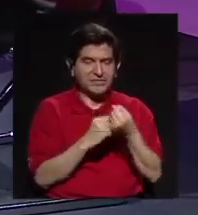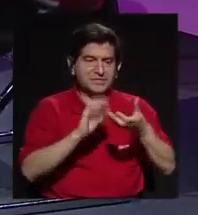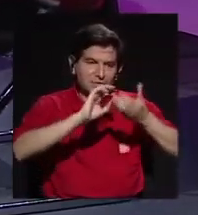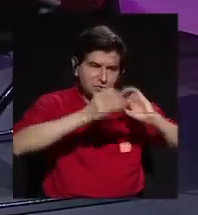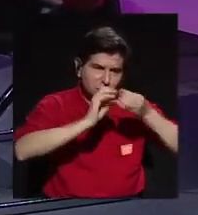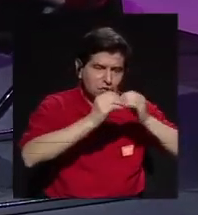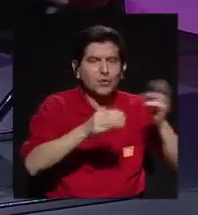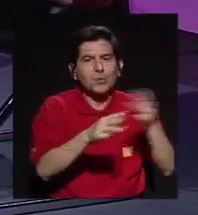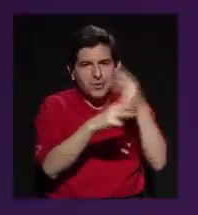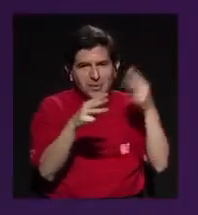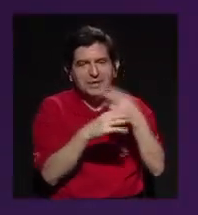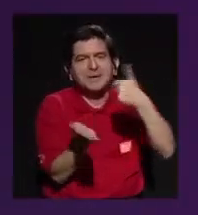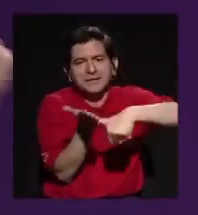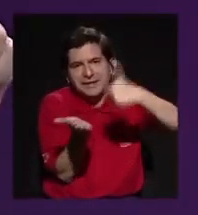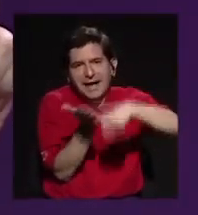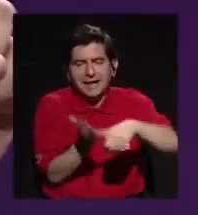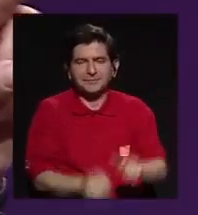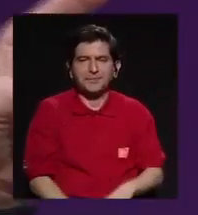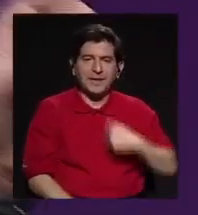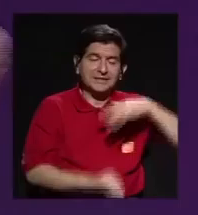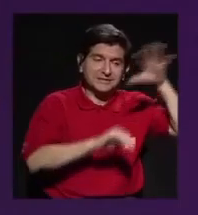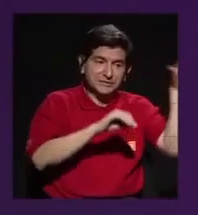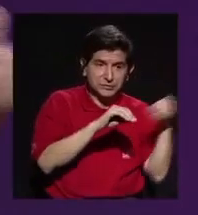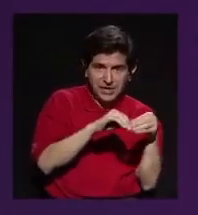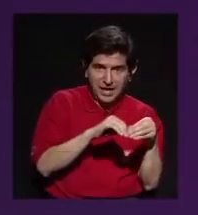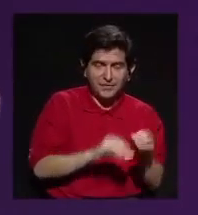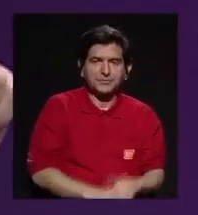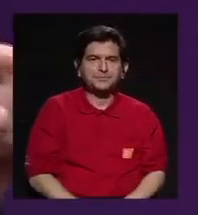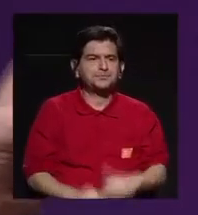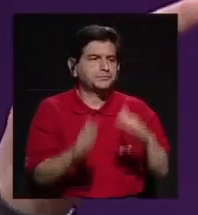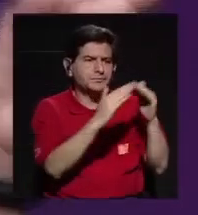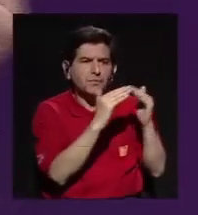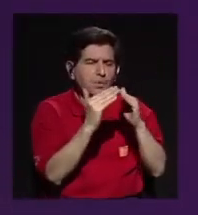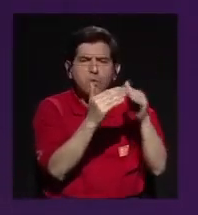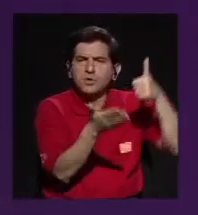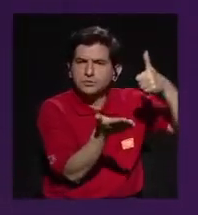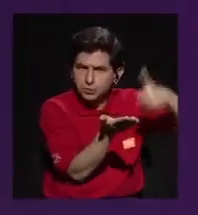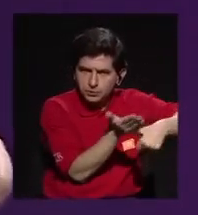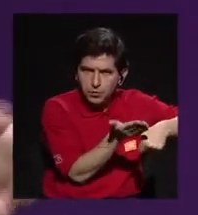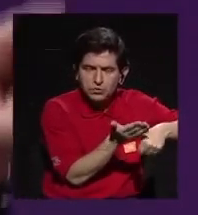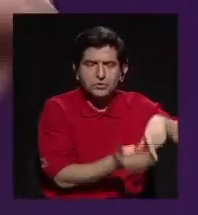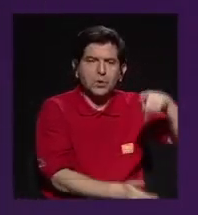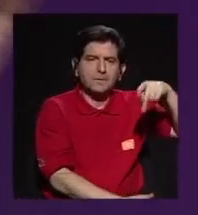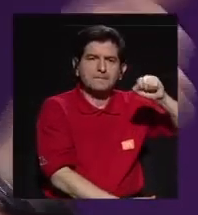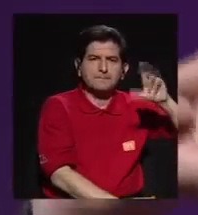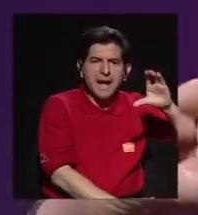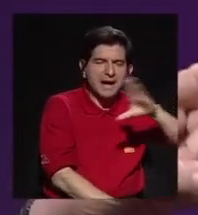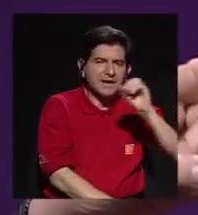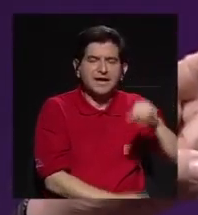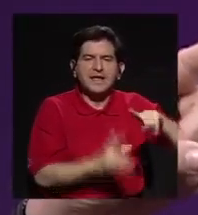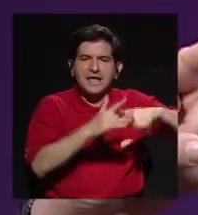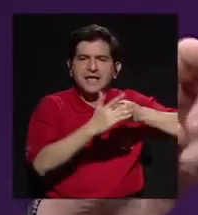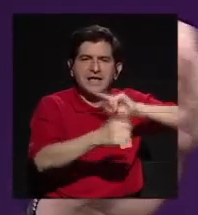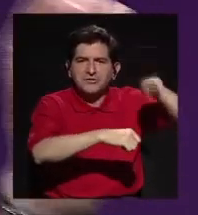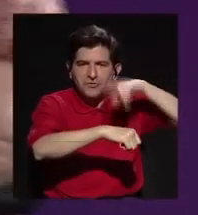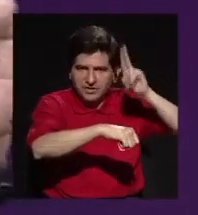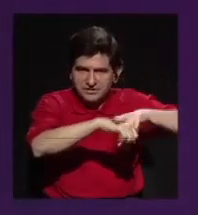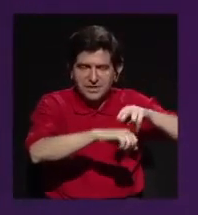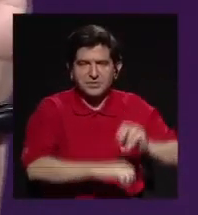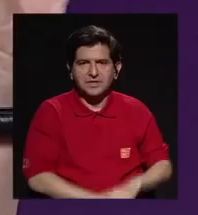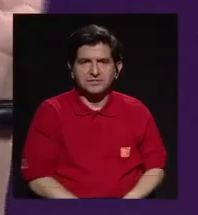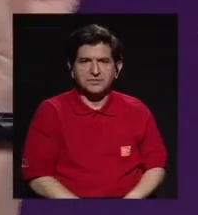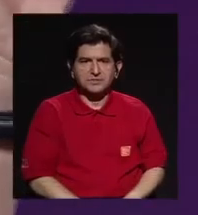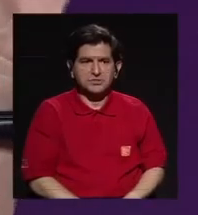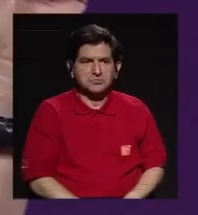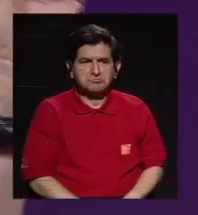aritmética electoral. Sí. Si yo sumo la población que votó por el PAC y por Restauración Nacional, si